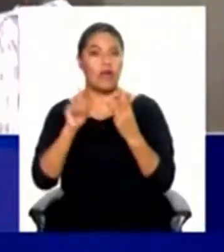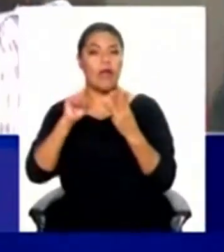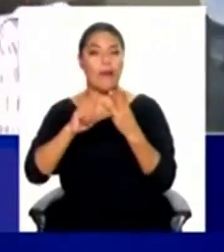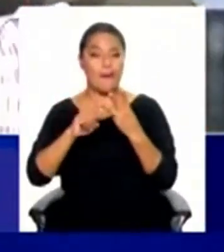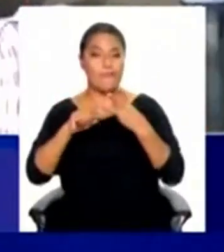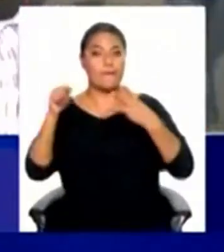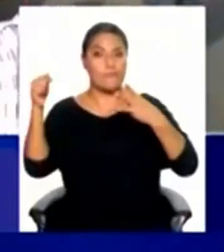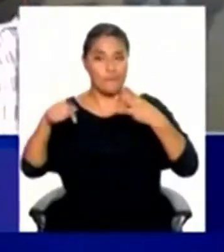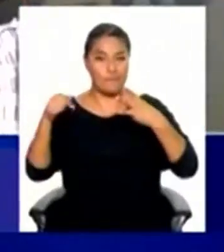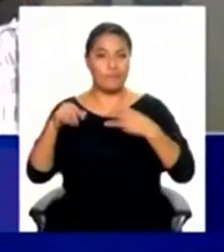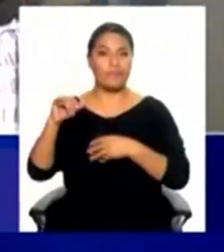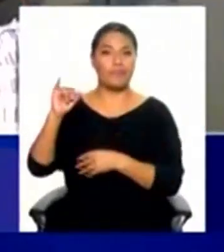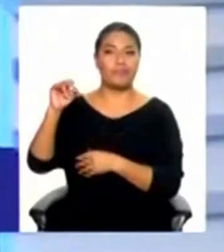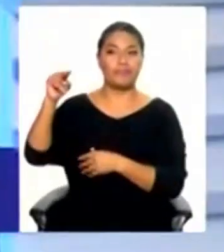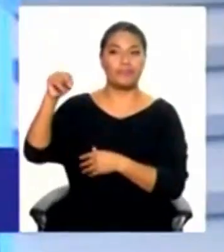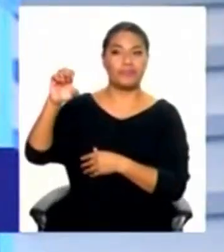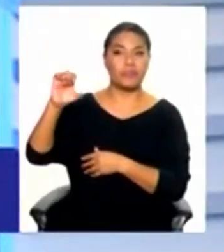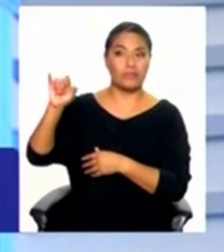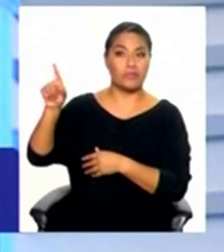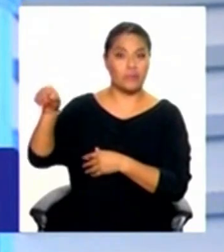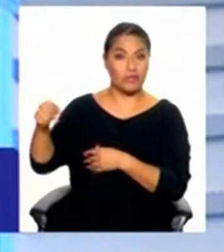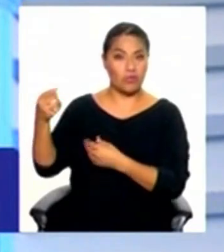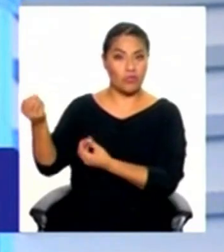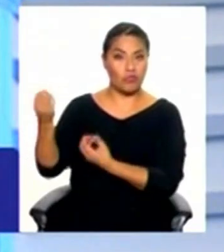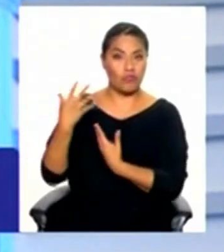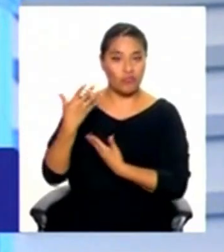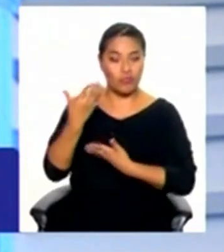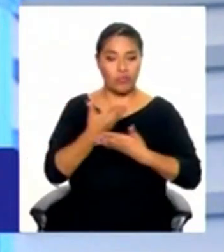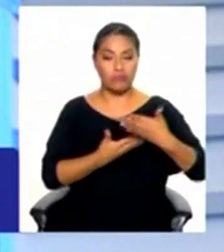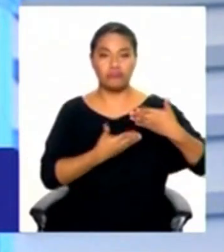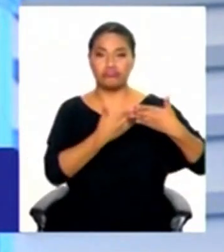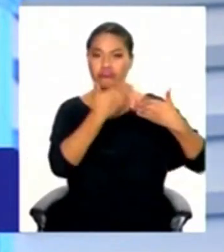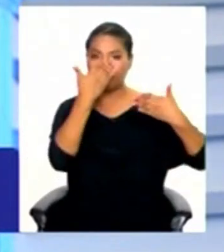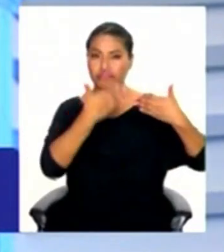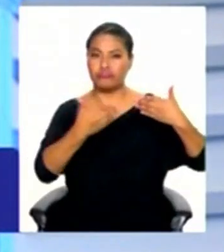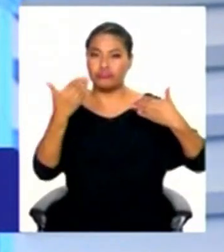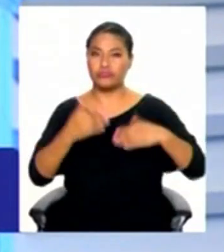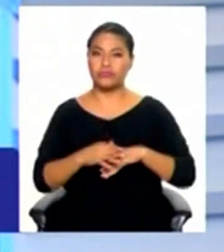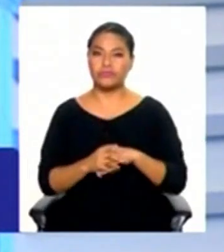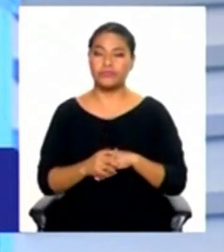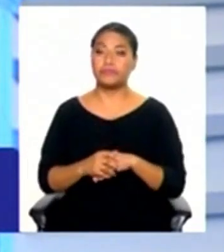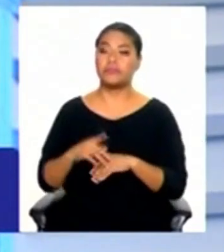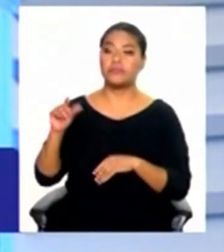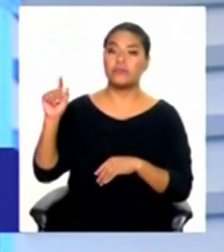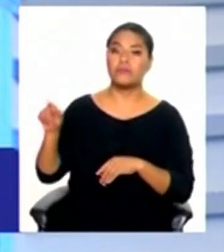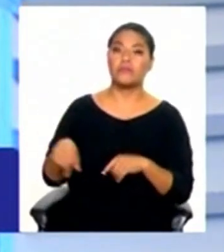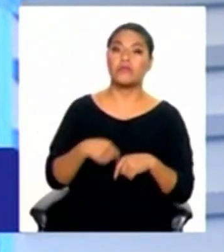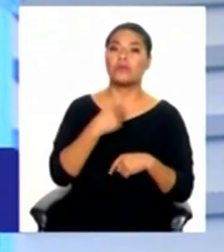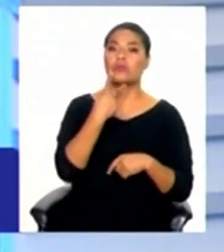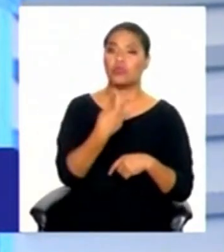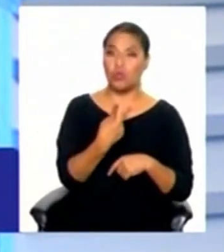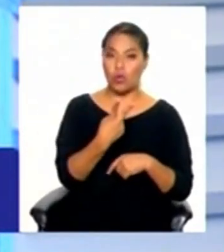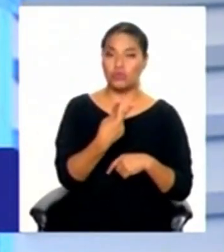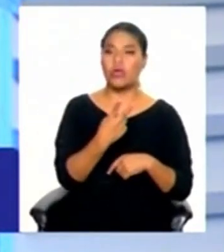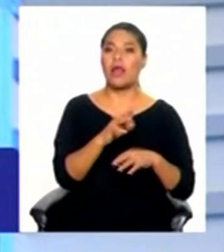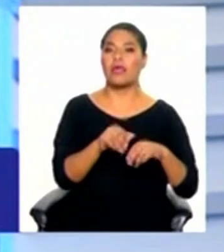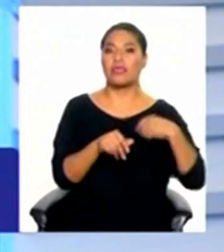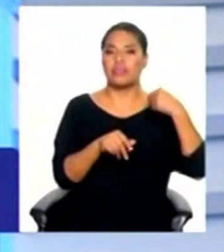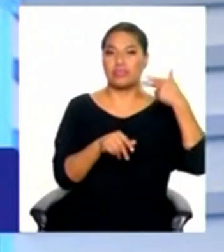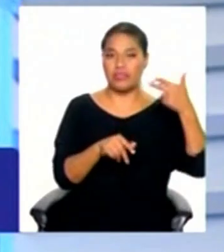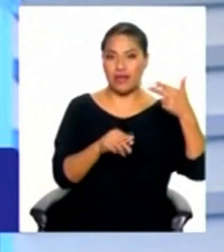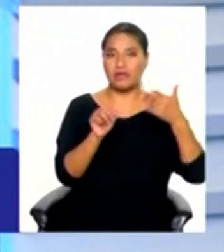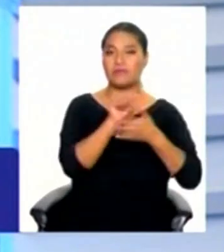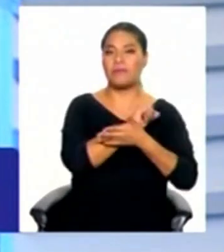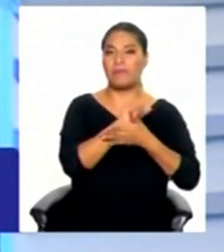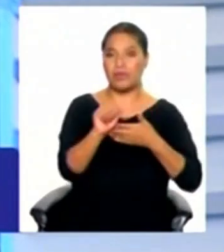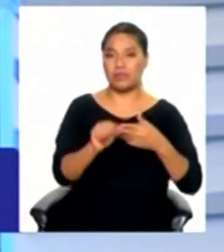el inei claro y eso es un poco otro dato no tener dos periodos consecutivos dos trimestres en donde no hay crecimiento